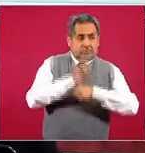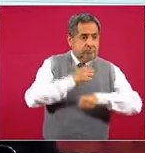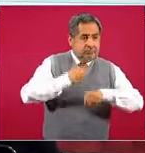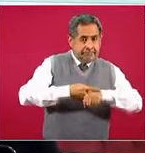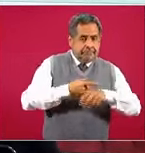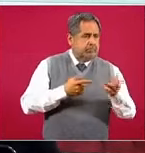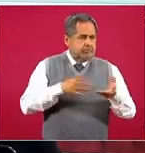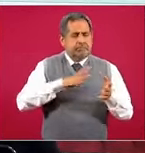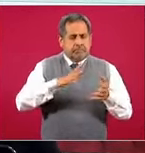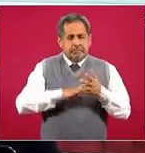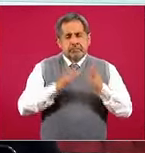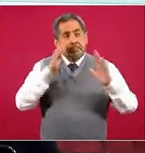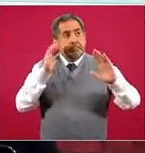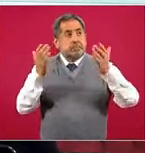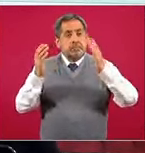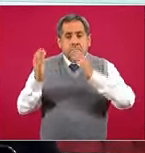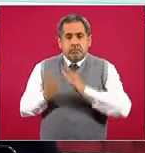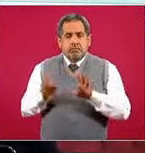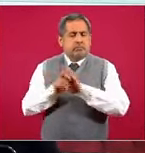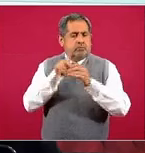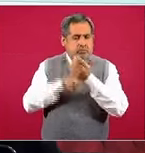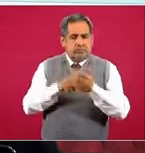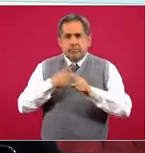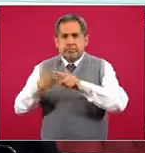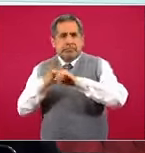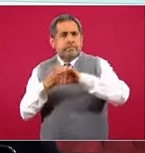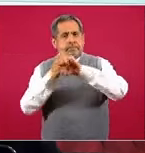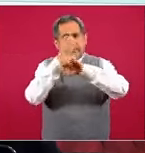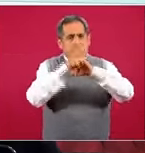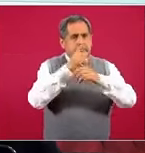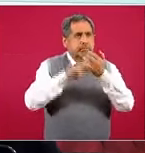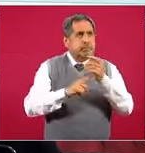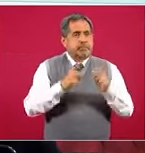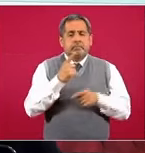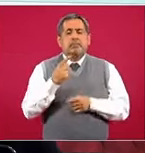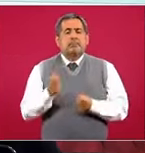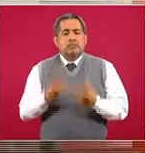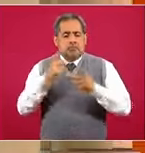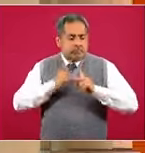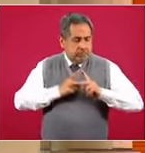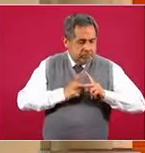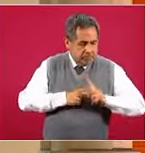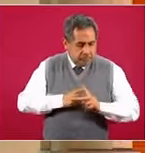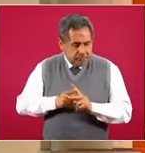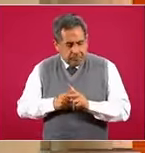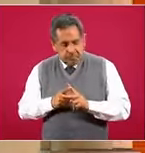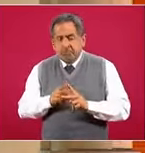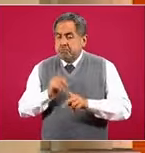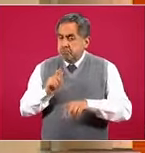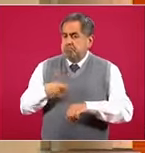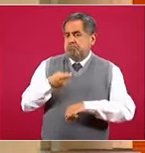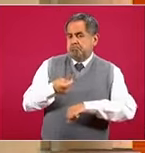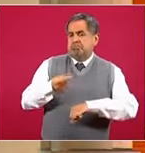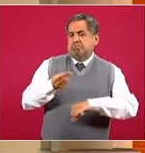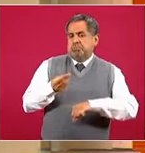entre los estados, un número que se pueda comparar para también poderlo ponderar y decir más